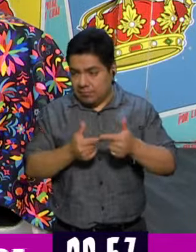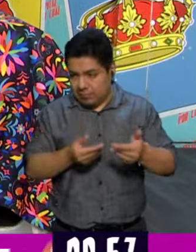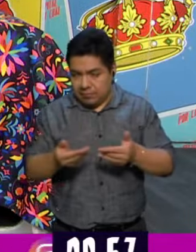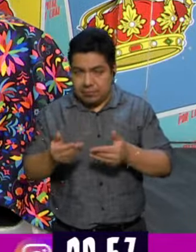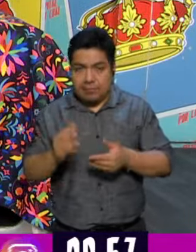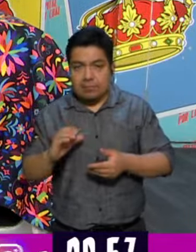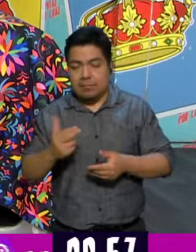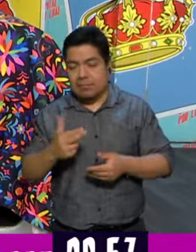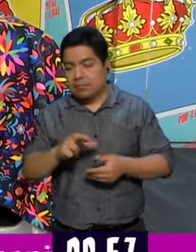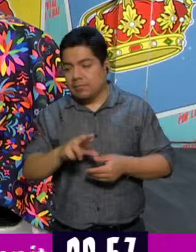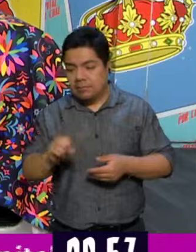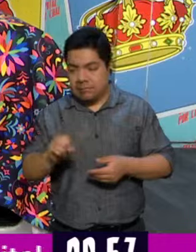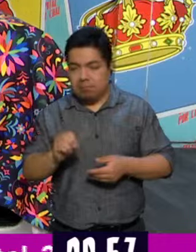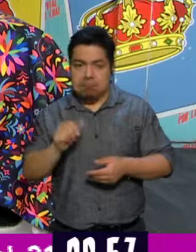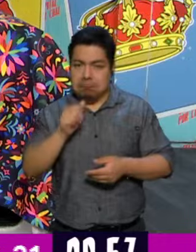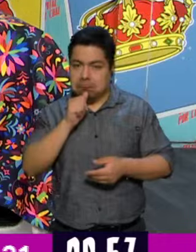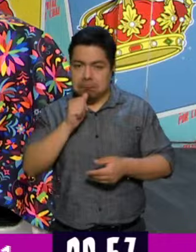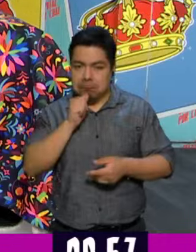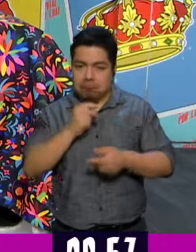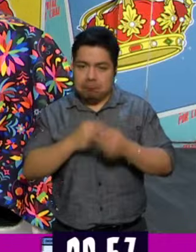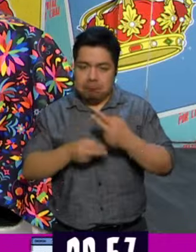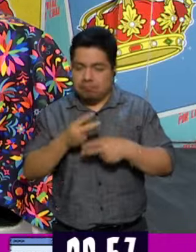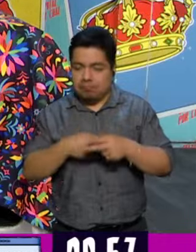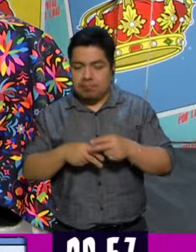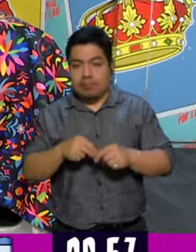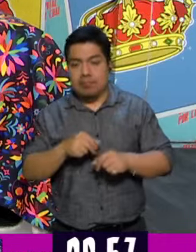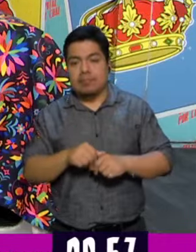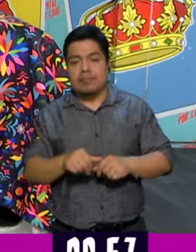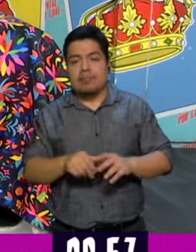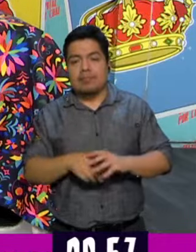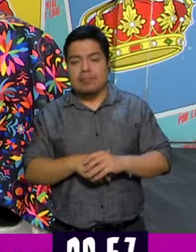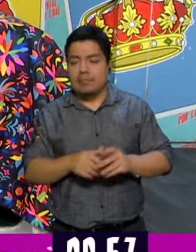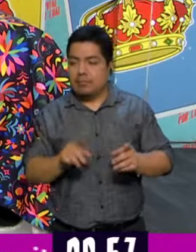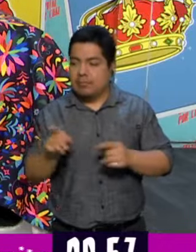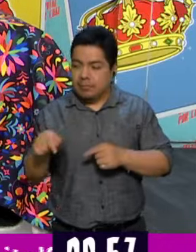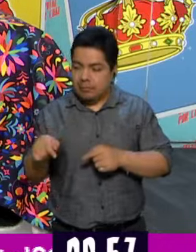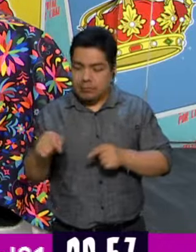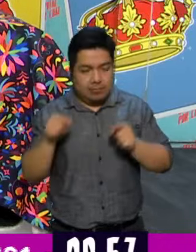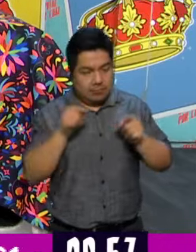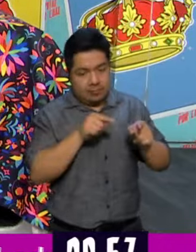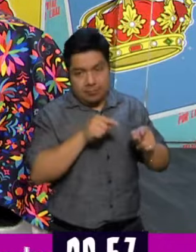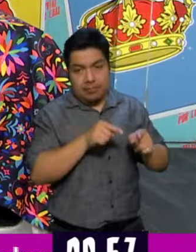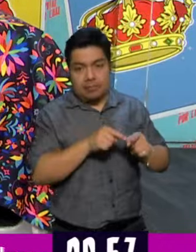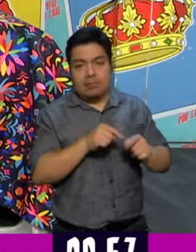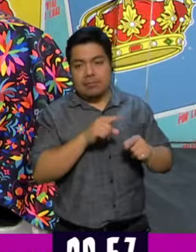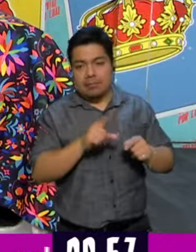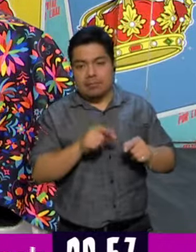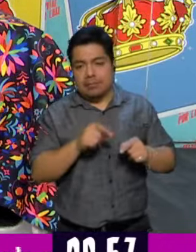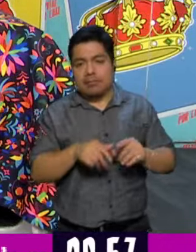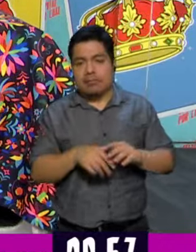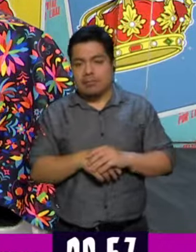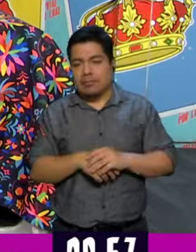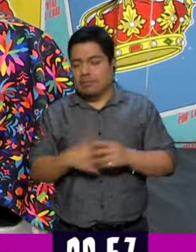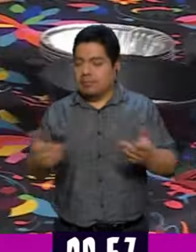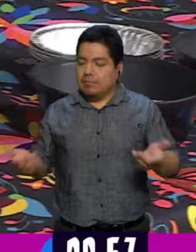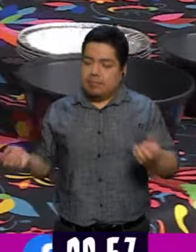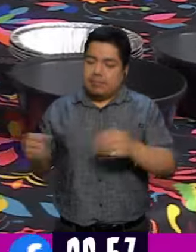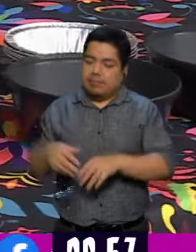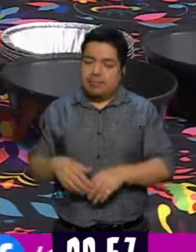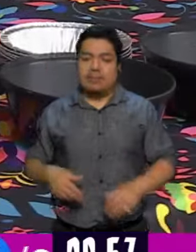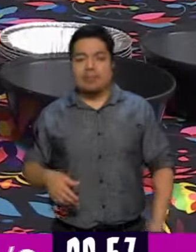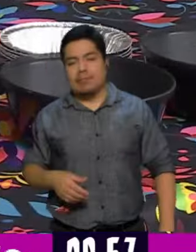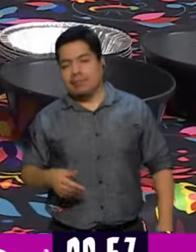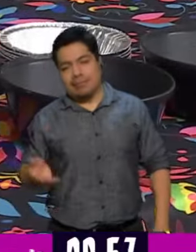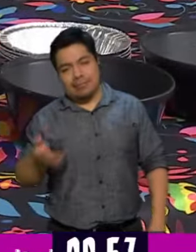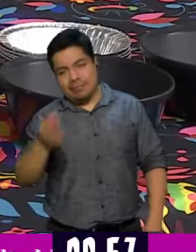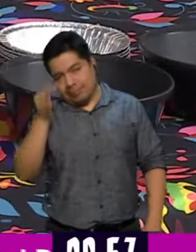charro. No puedo agarrar nada. Allá, no en la cara. Allá. Ya te le ibas a... Ya se le iba a aventar, pues, la maña. No, este